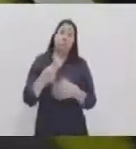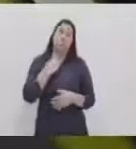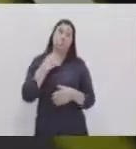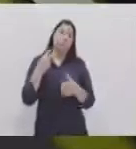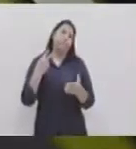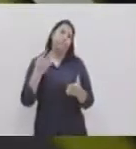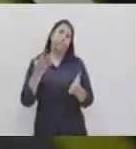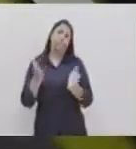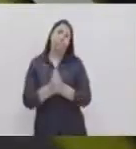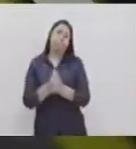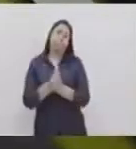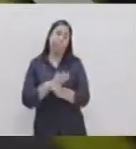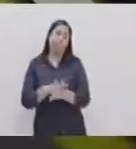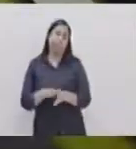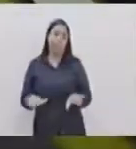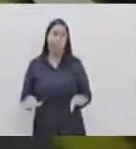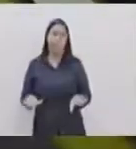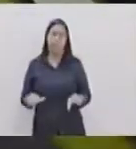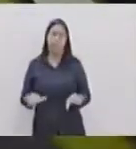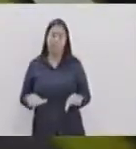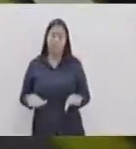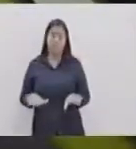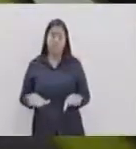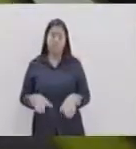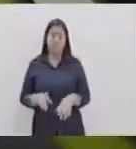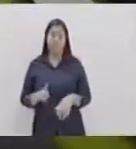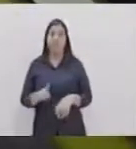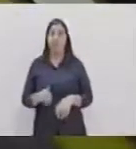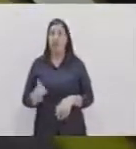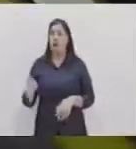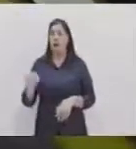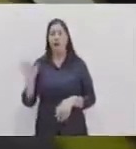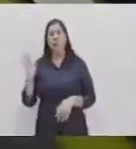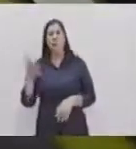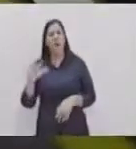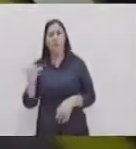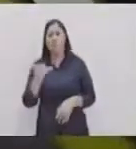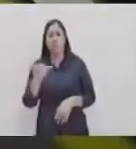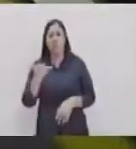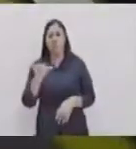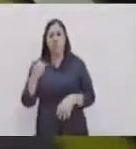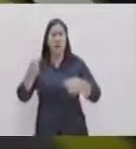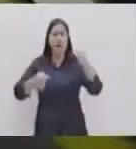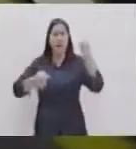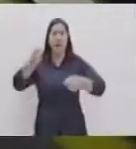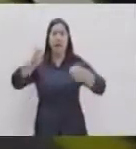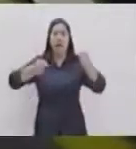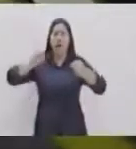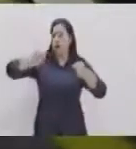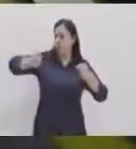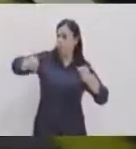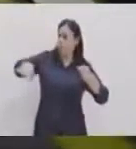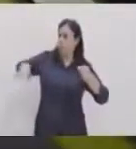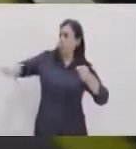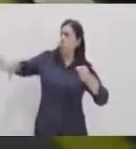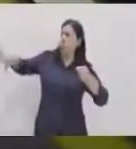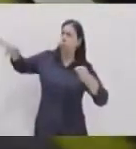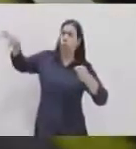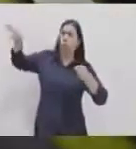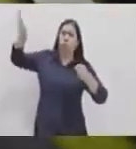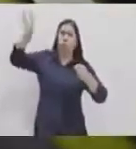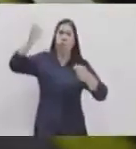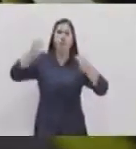asfixia. Y también es parecido al que saca el humo de los carros. Ah, sí, eso es una contaminación